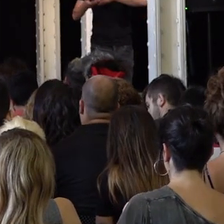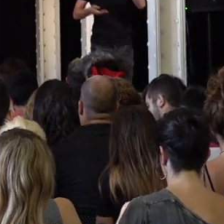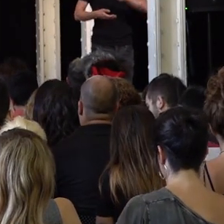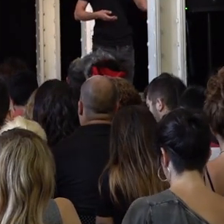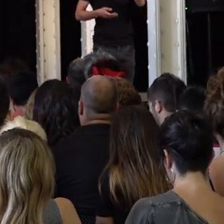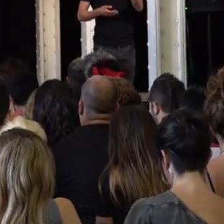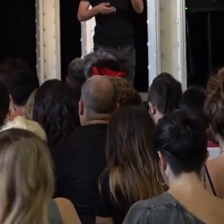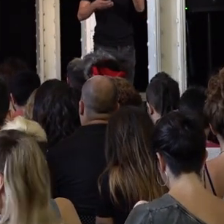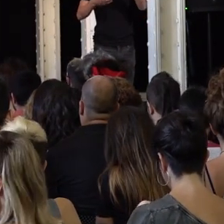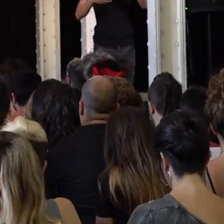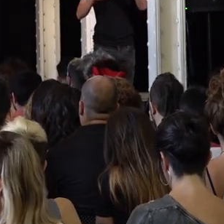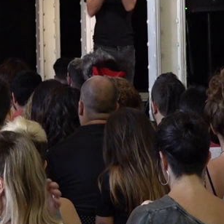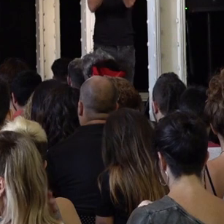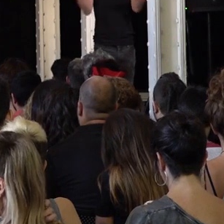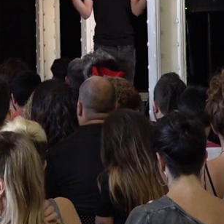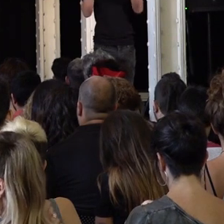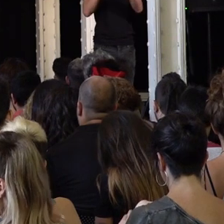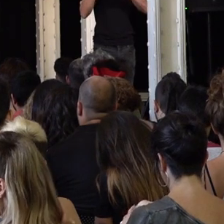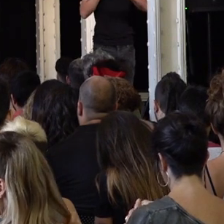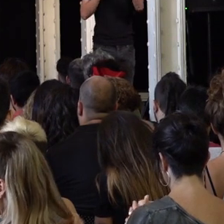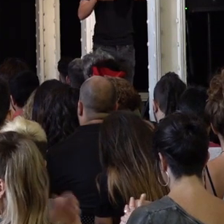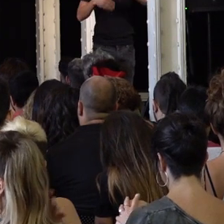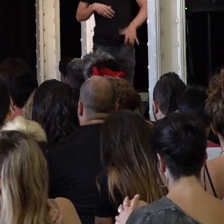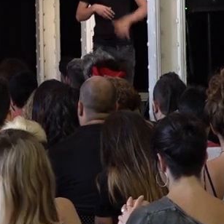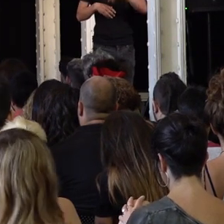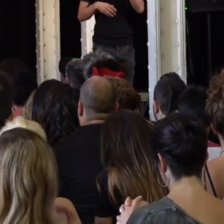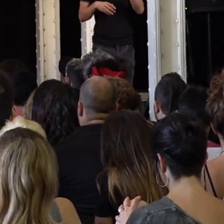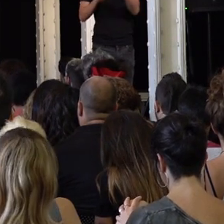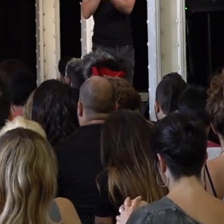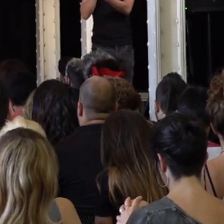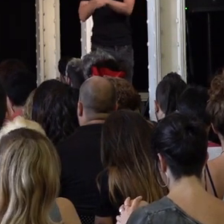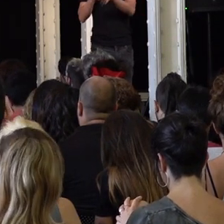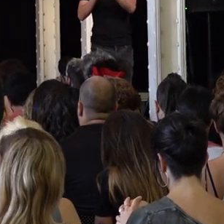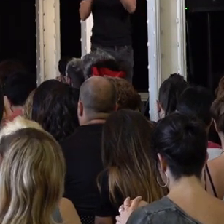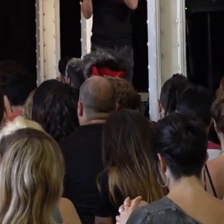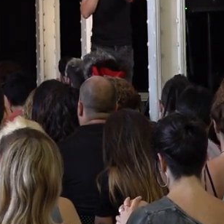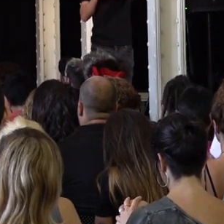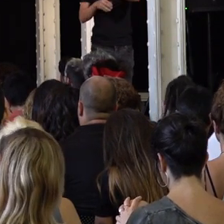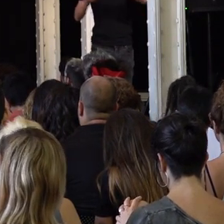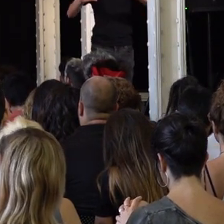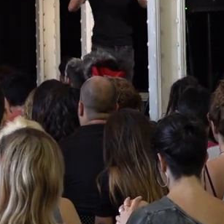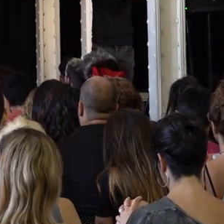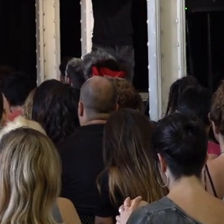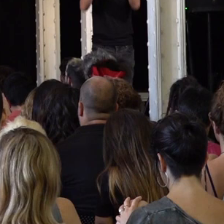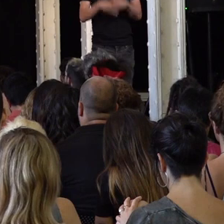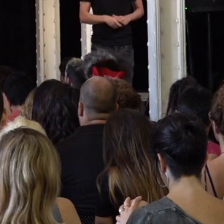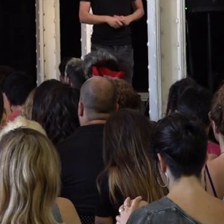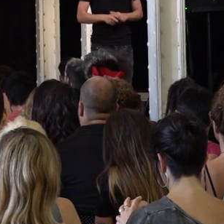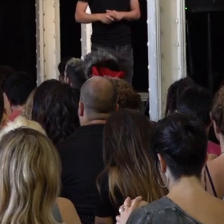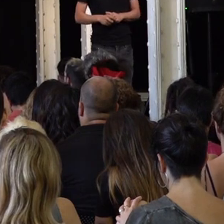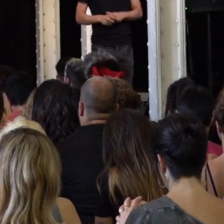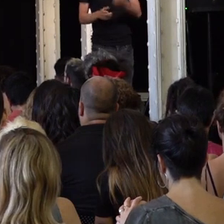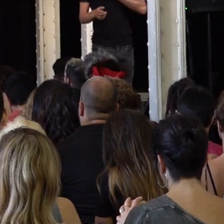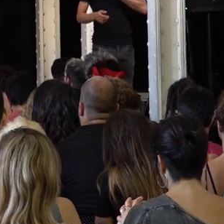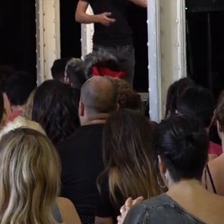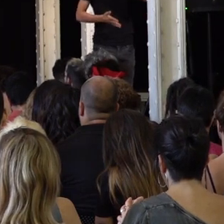Archivo Queer y quizás más recientemente el programa El Porvenir de la Revuelta, Memoria y Deseo LGTBIQ, del Ayuntamiento de